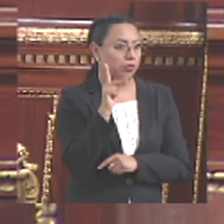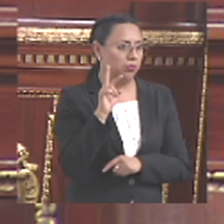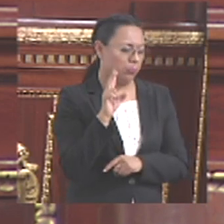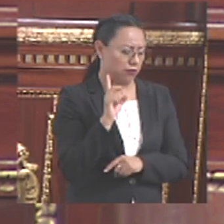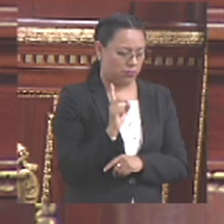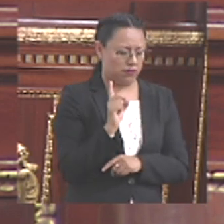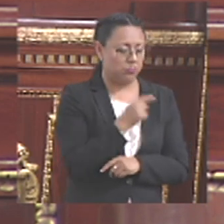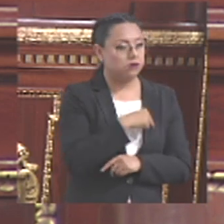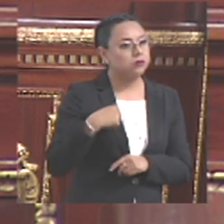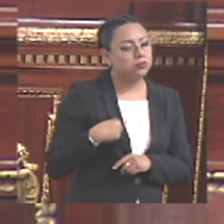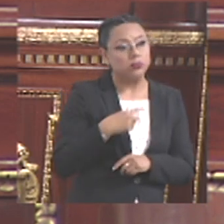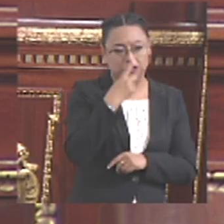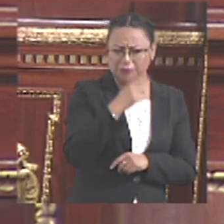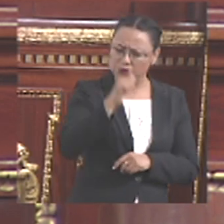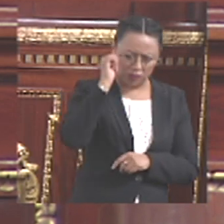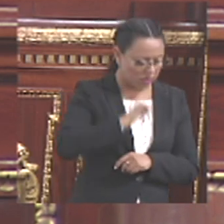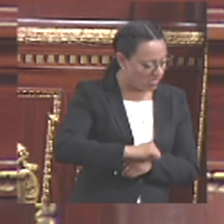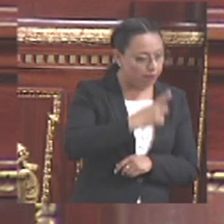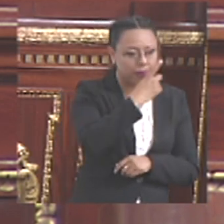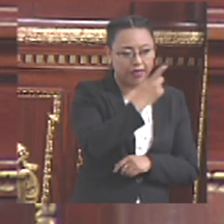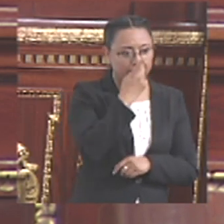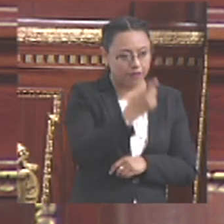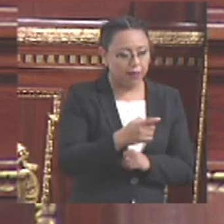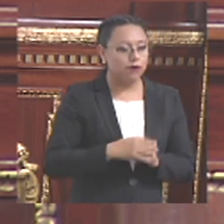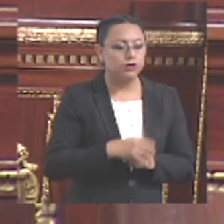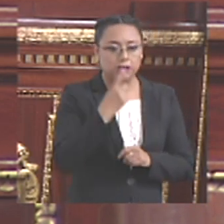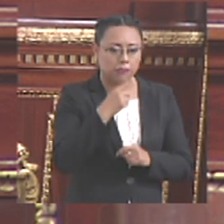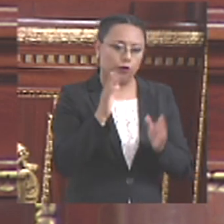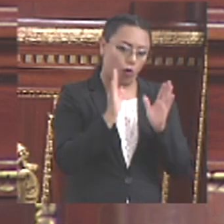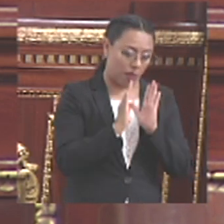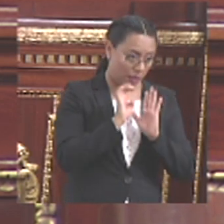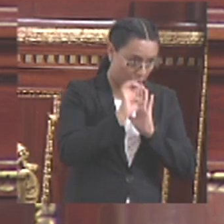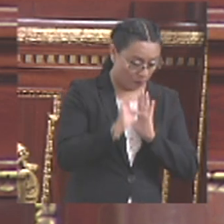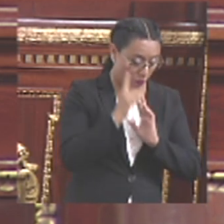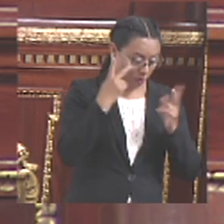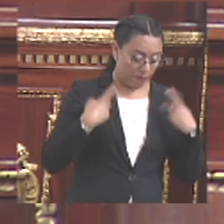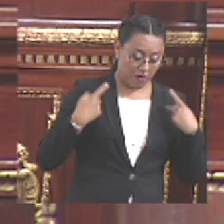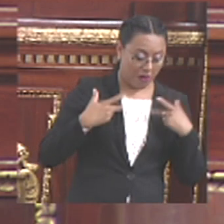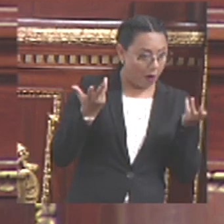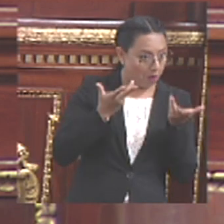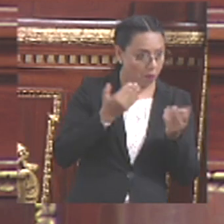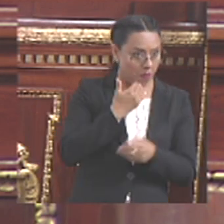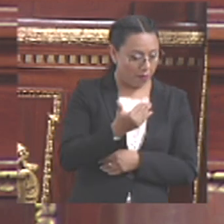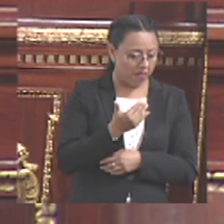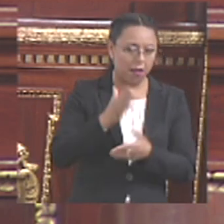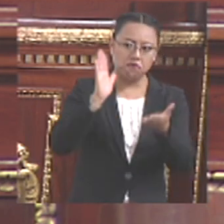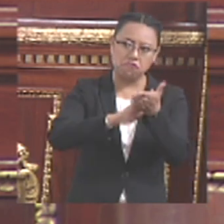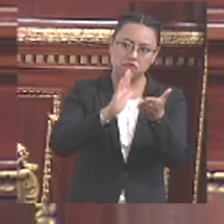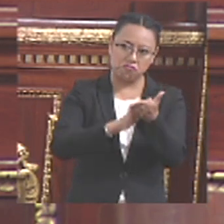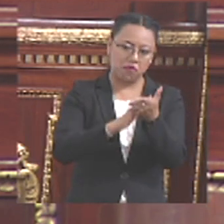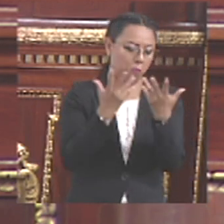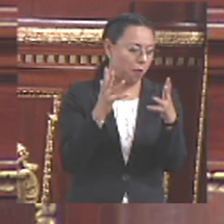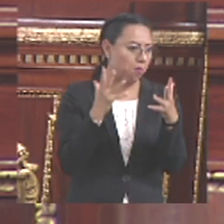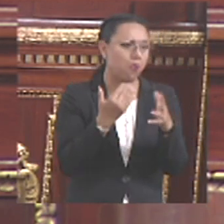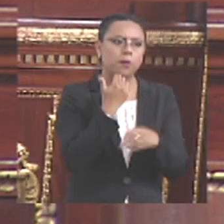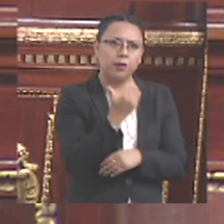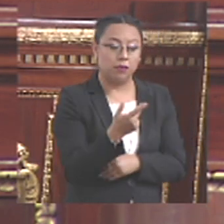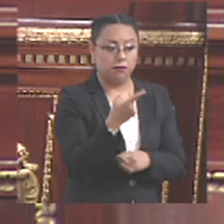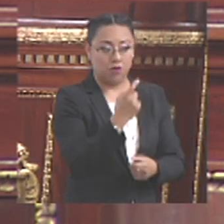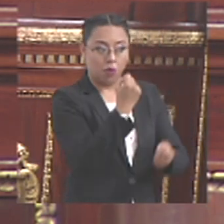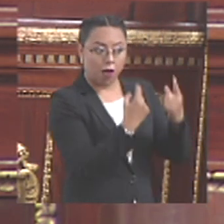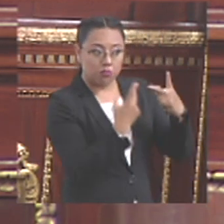haber señalamientos de quien hace las cosas bien, pero también de quien ha hecho las cosas mal, y esta es una gran tarea